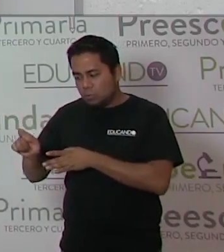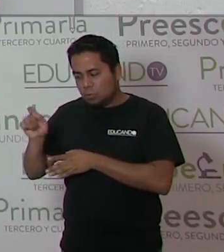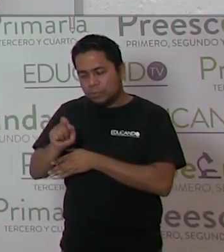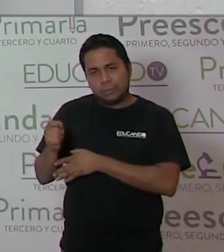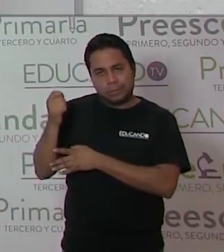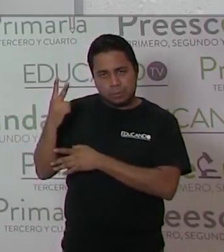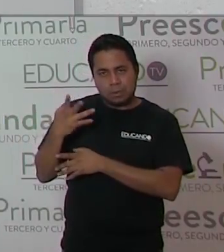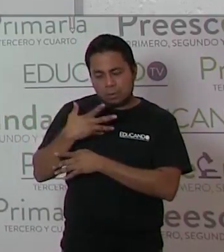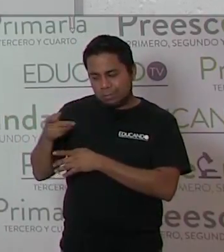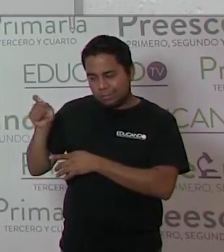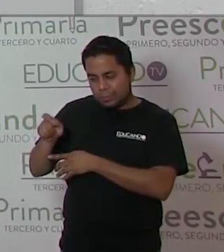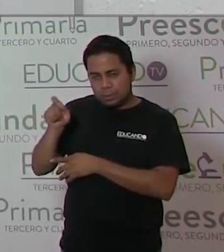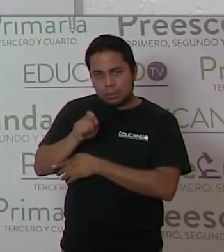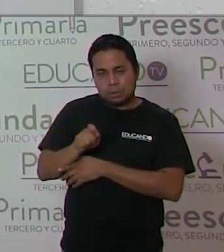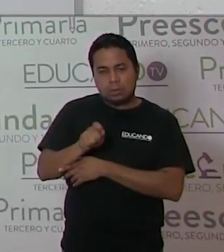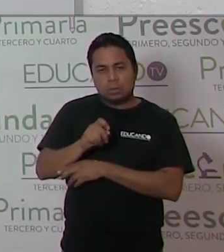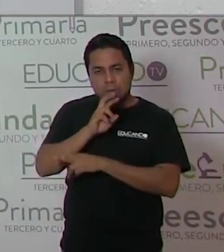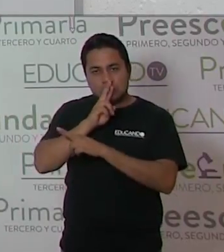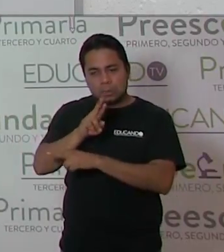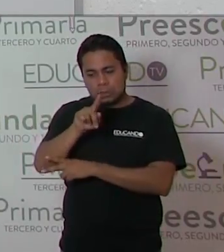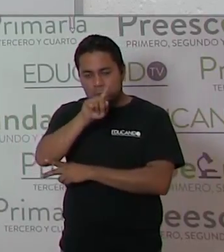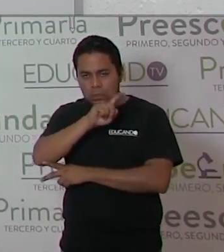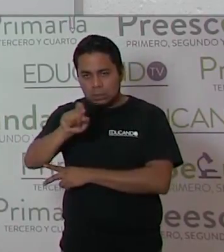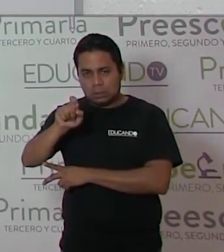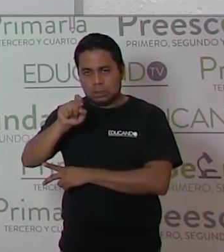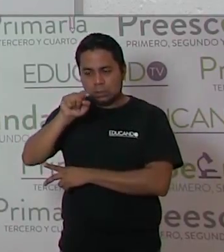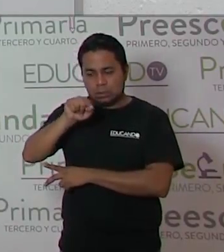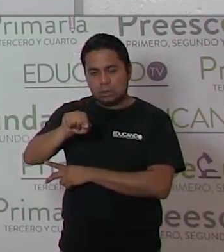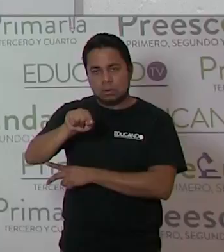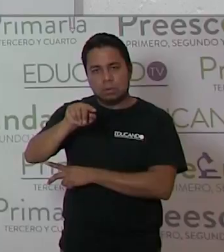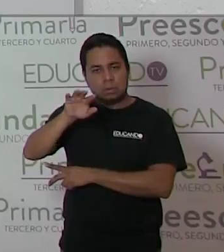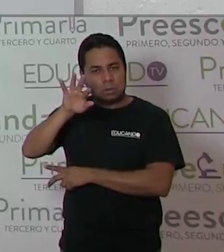2. Va a ser